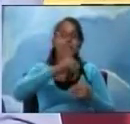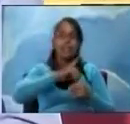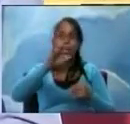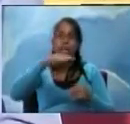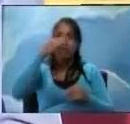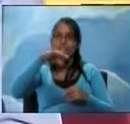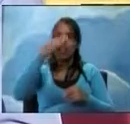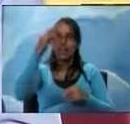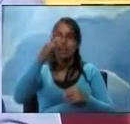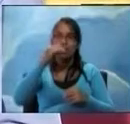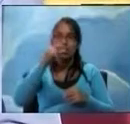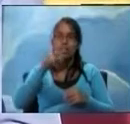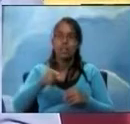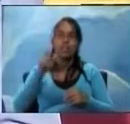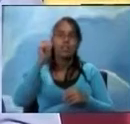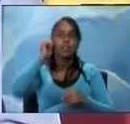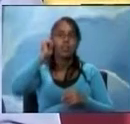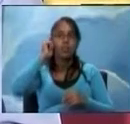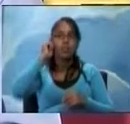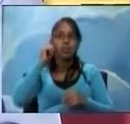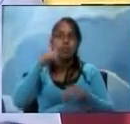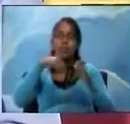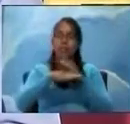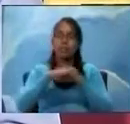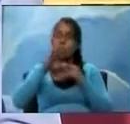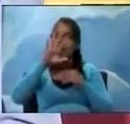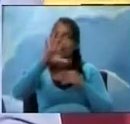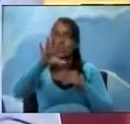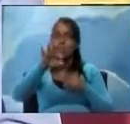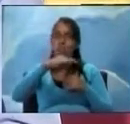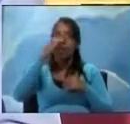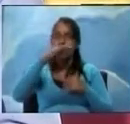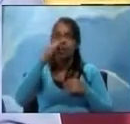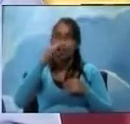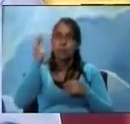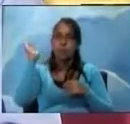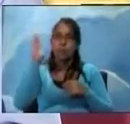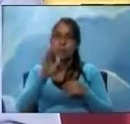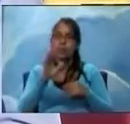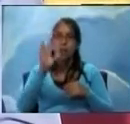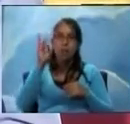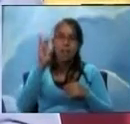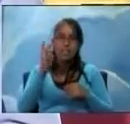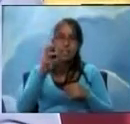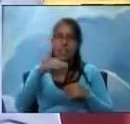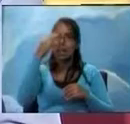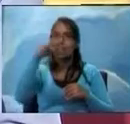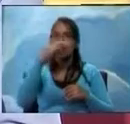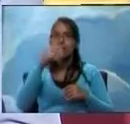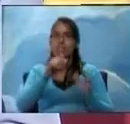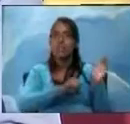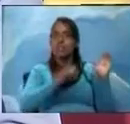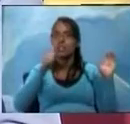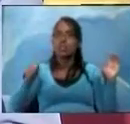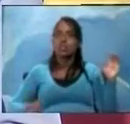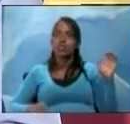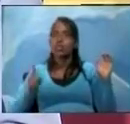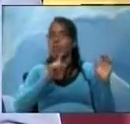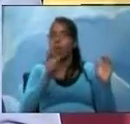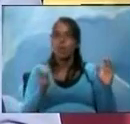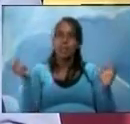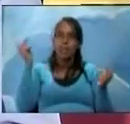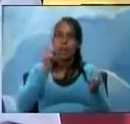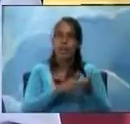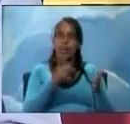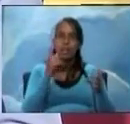6 de la tarde. Y esta mujer, pasaron las 5, vinieron las 6 y el Señor no había